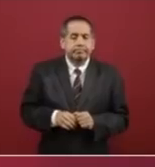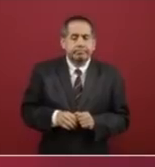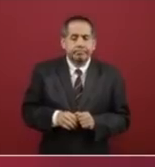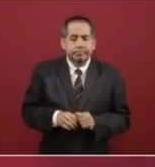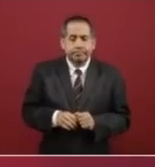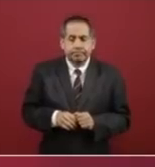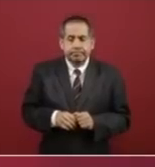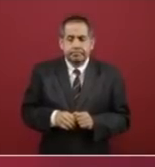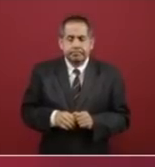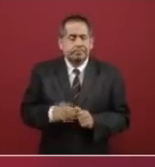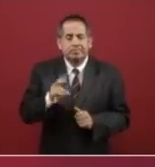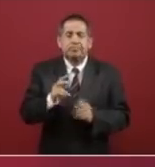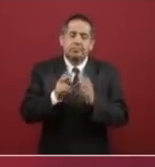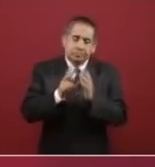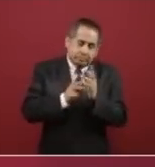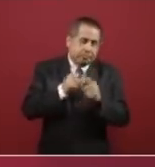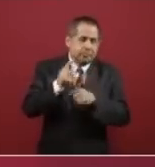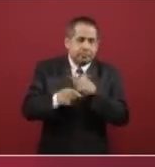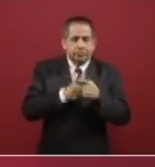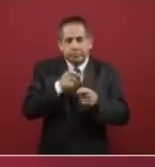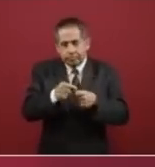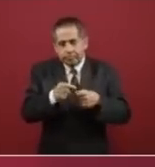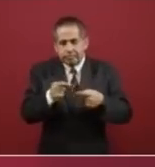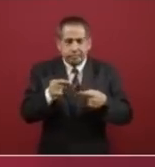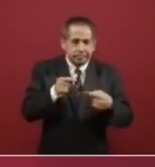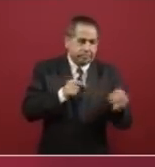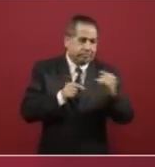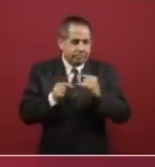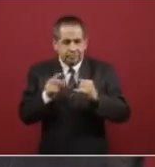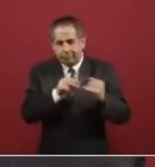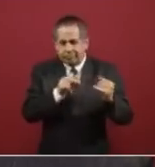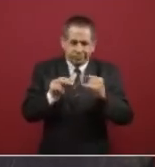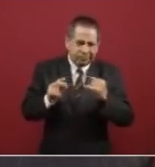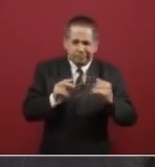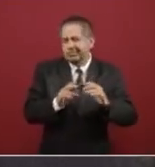vamos a caer en lo mismo de la